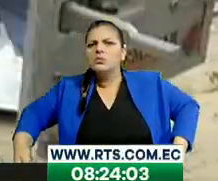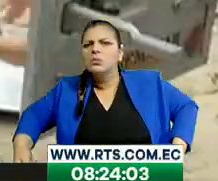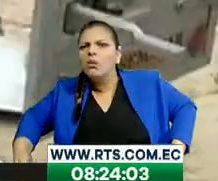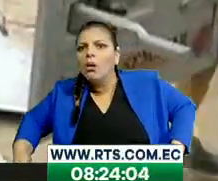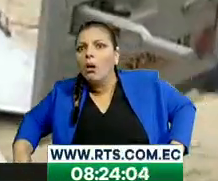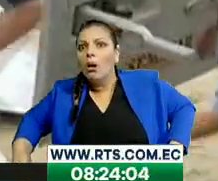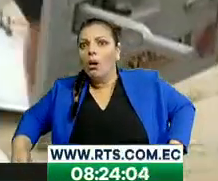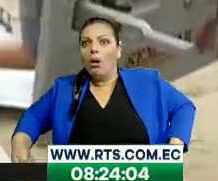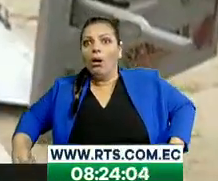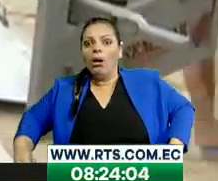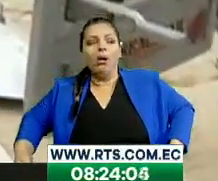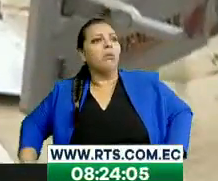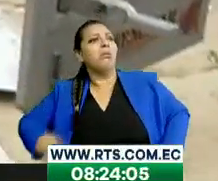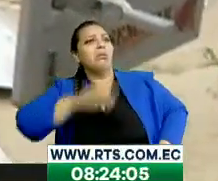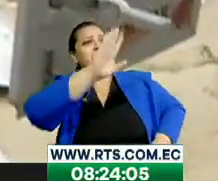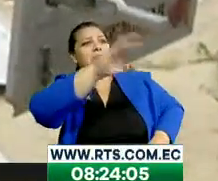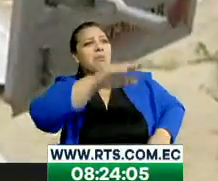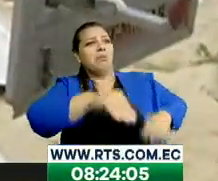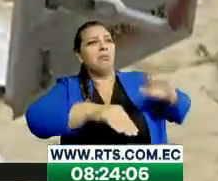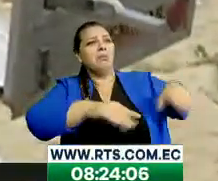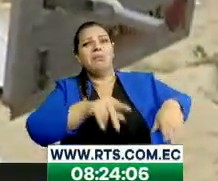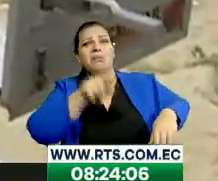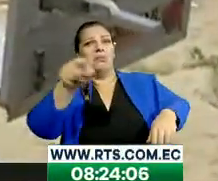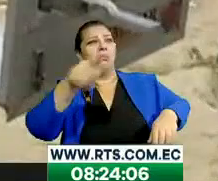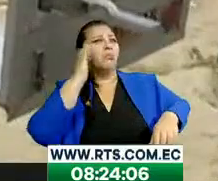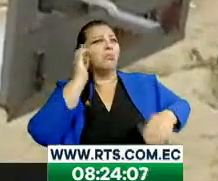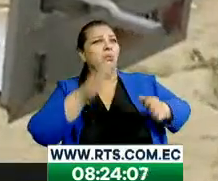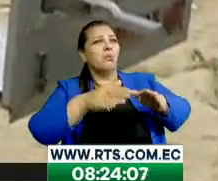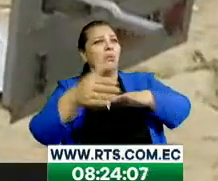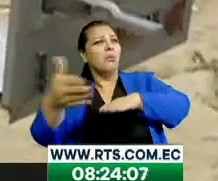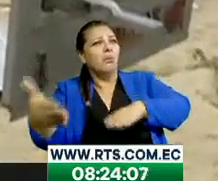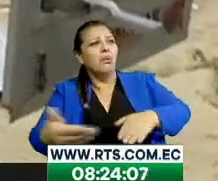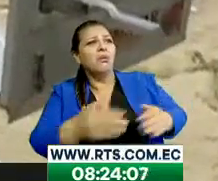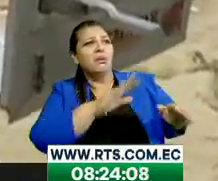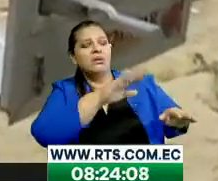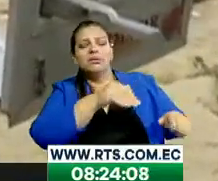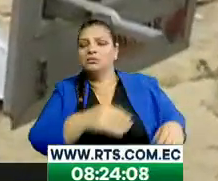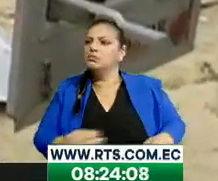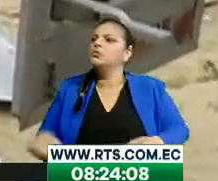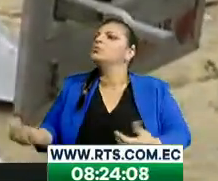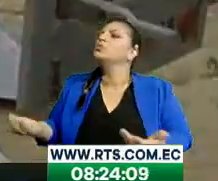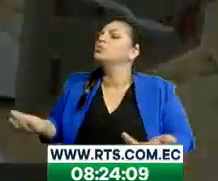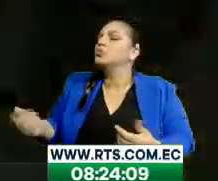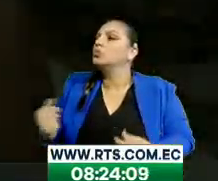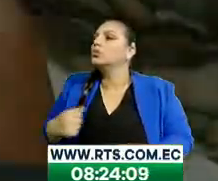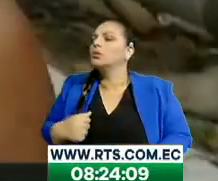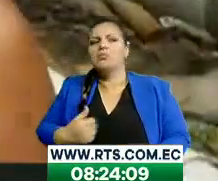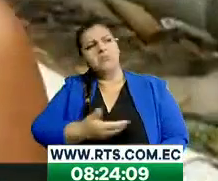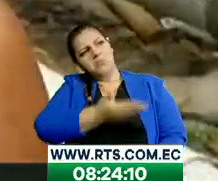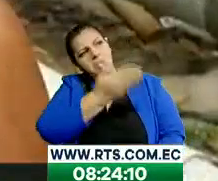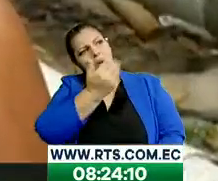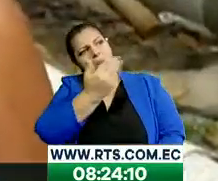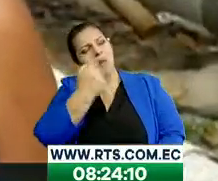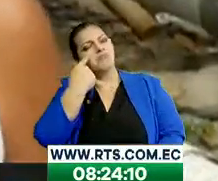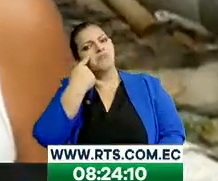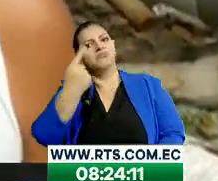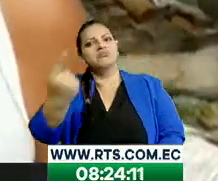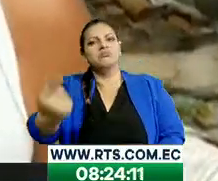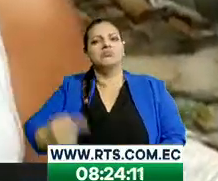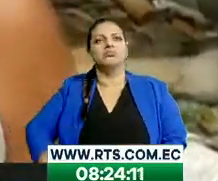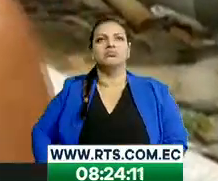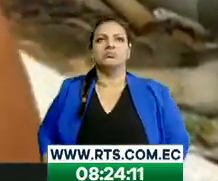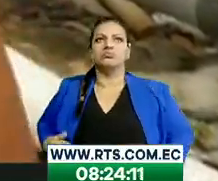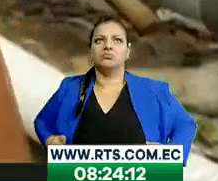nosotros nos reunimos con mi vecino, en eso la marea la traía para abajo. Y ahí la cogimos. Delante de mañana salieron